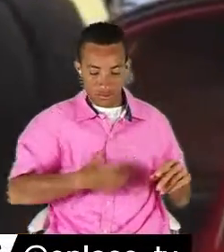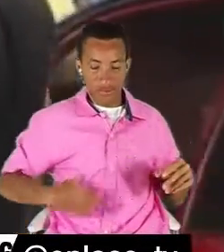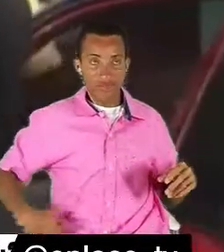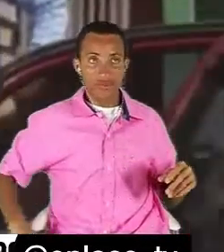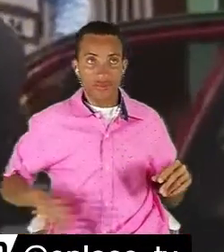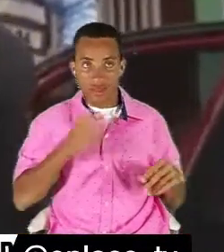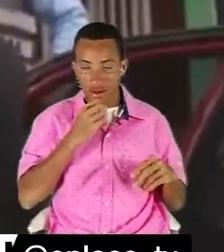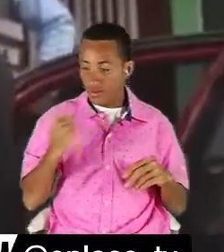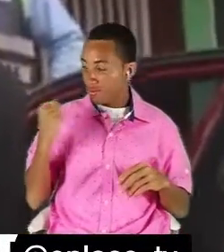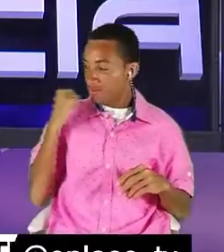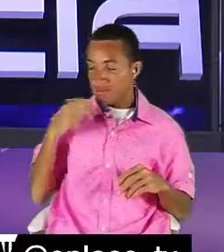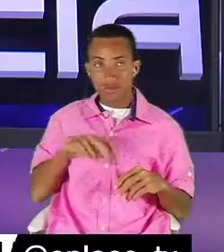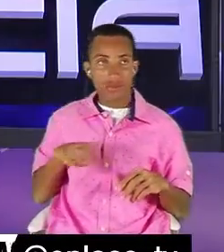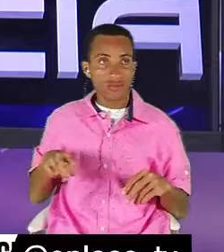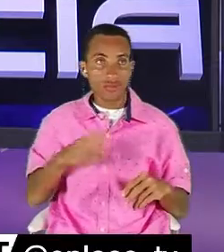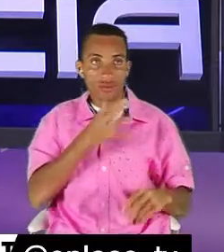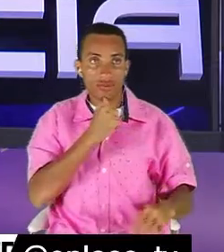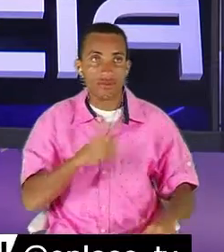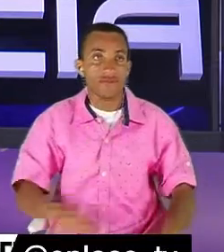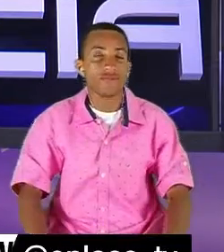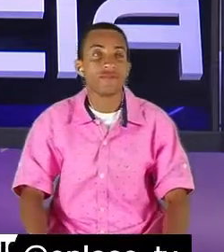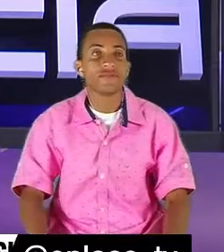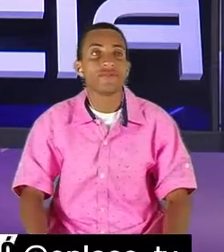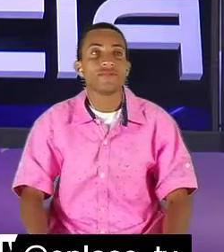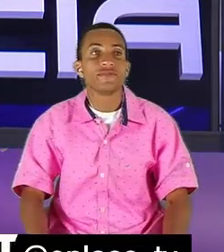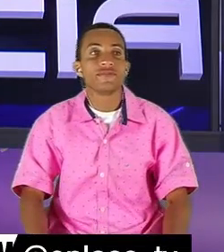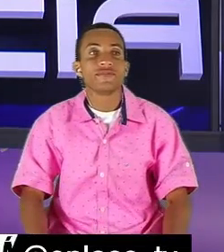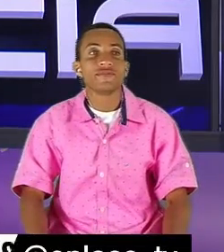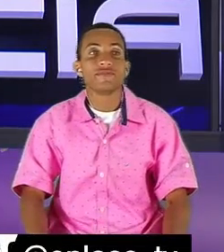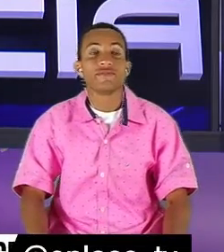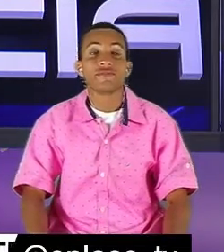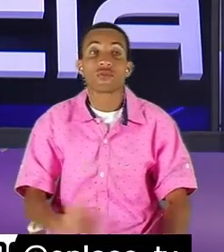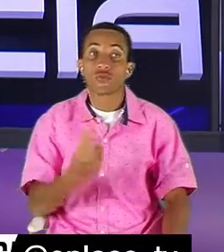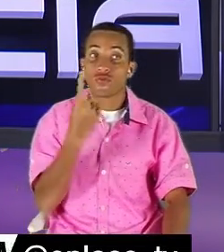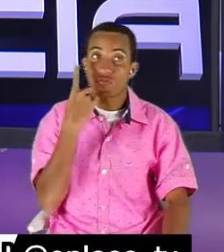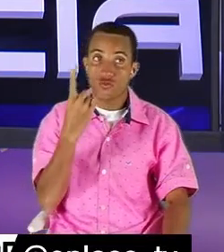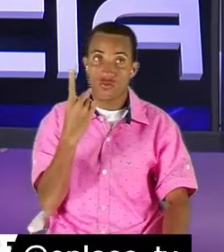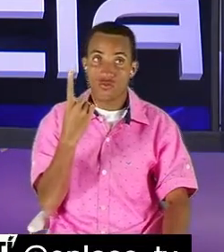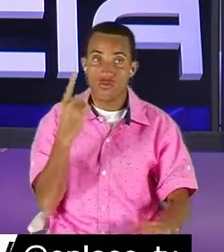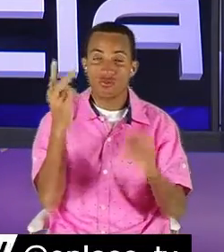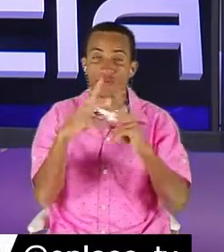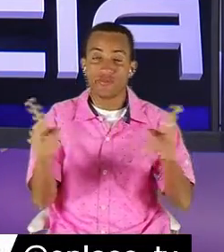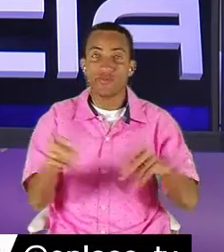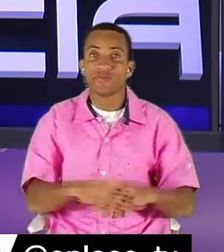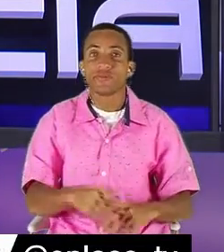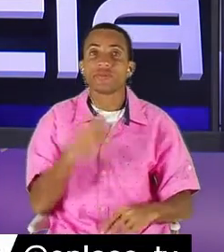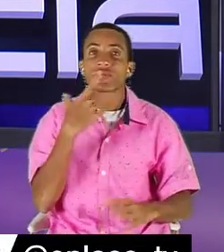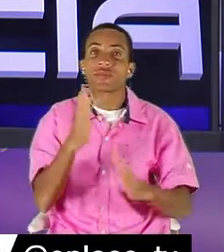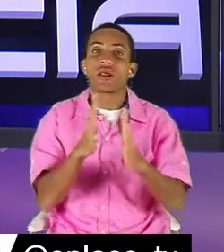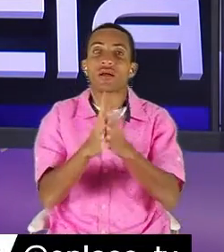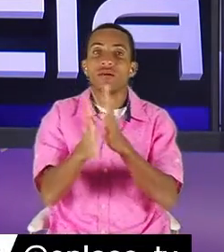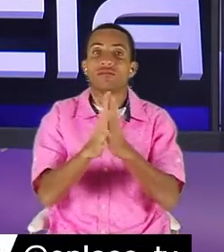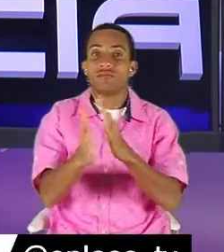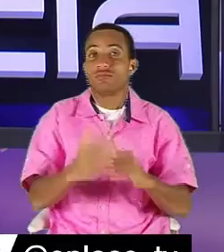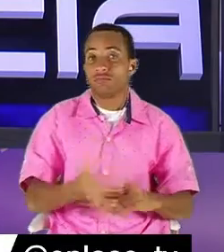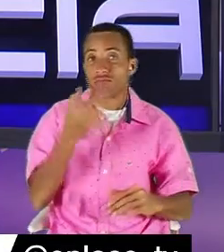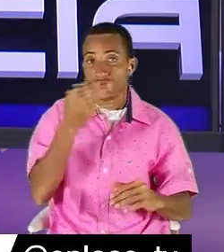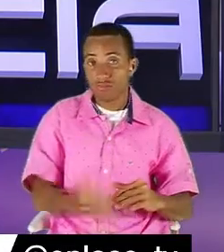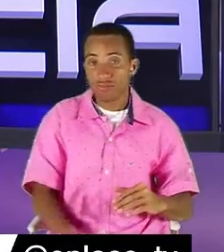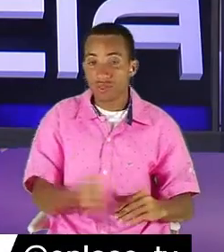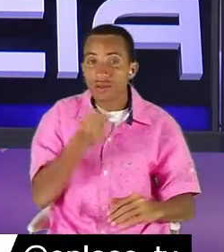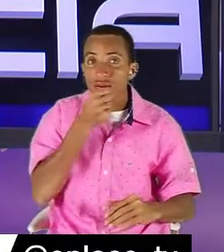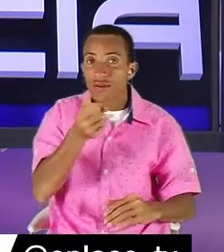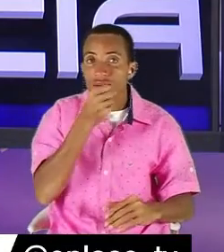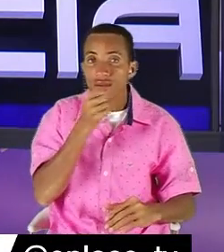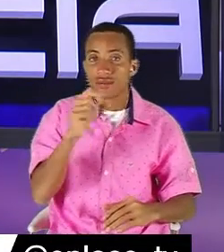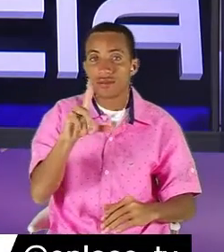de seguridad. Por su parte, una de las personas involucradas en estos hechos expone lo ocurrido. La periodista Luzmeri